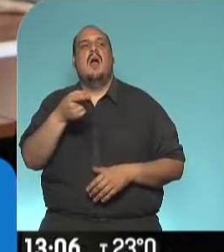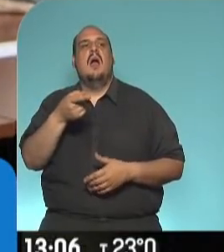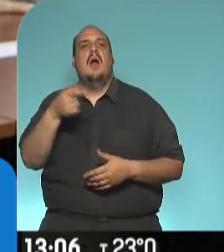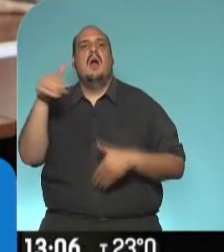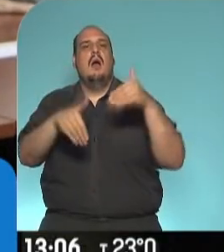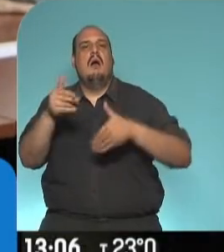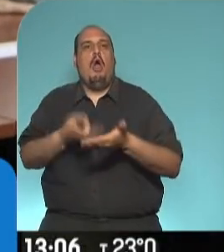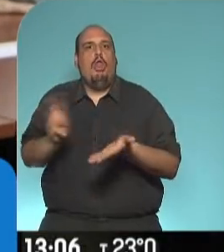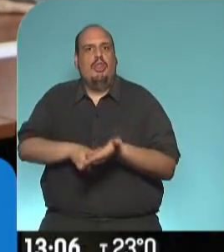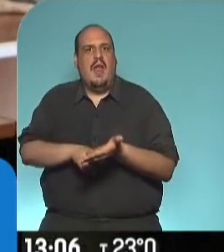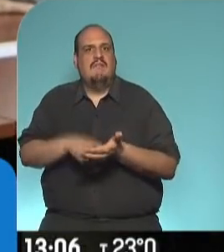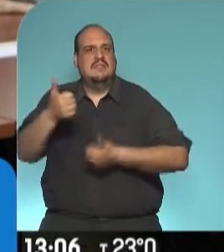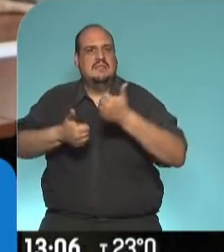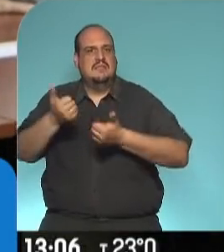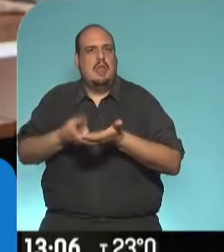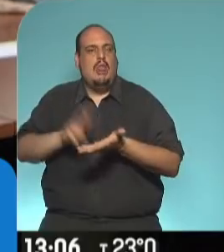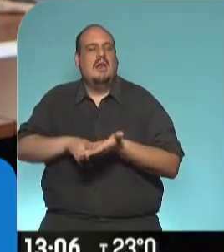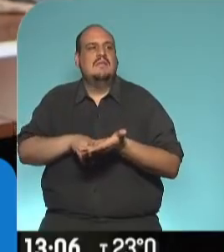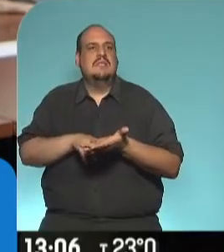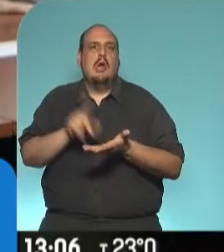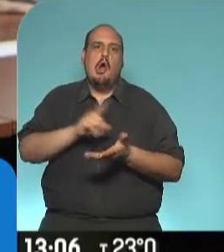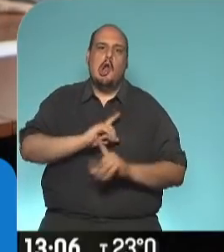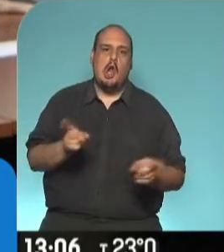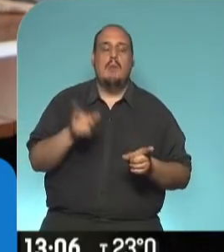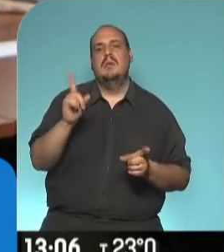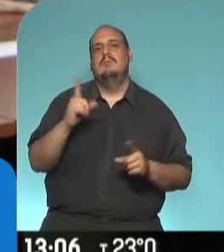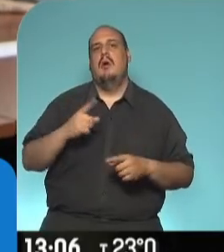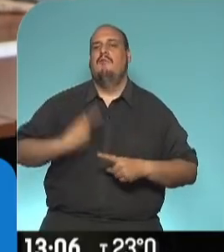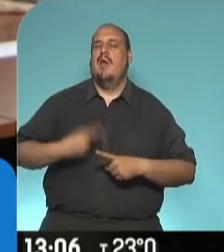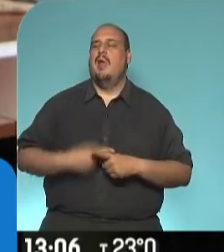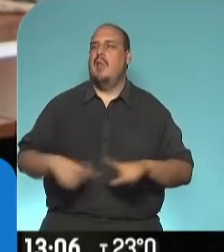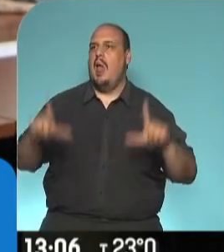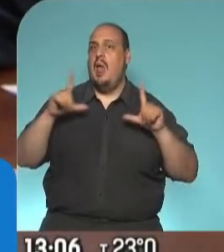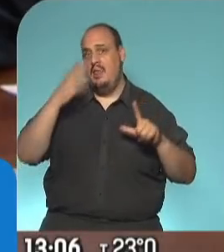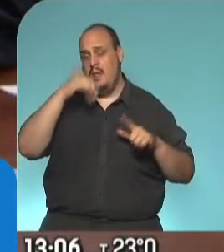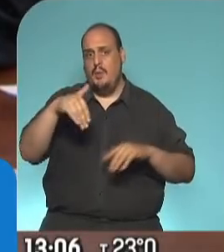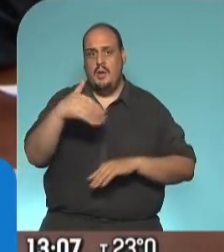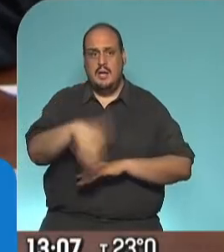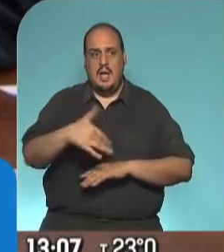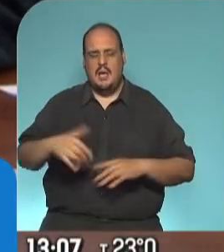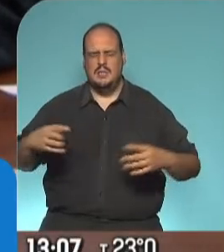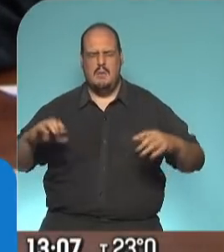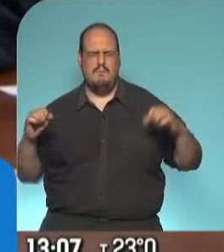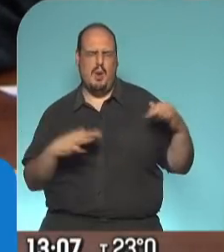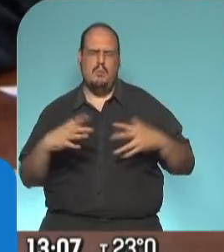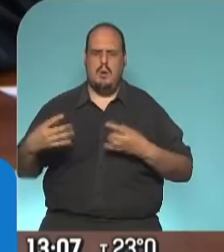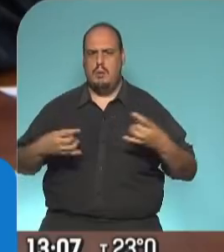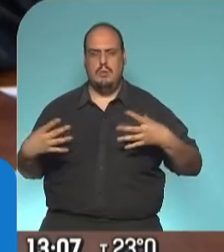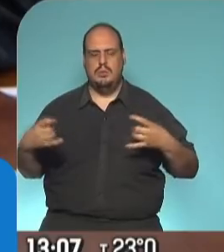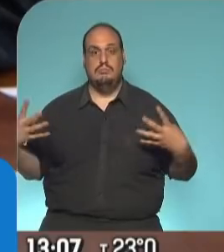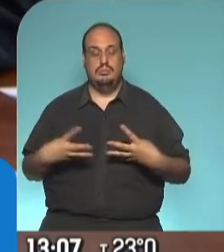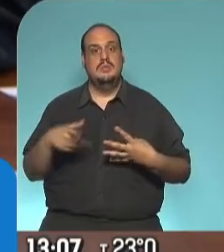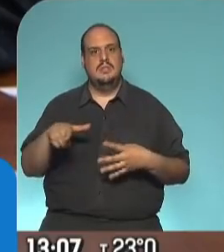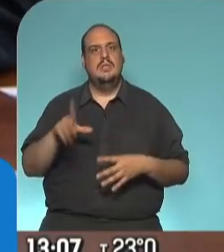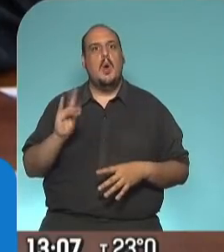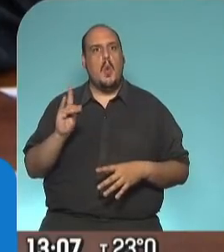Es un escenario probable. Que salga, en ese caso, ¿qué va a pasar? Que salga a anunciar y bueno, y ahí que haya choques en las calles. Es un escenario bien complicado, el posible escenario en